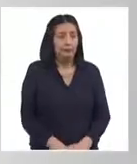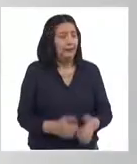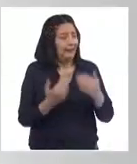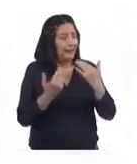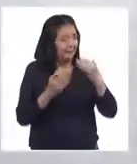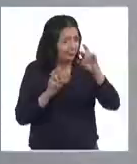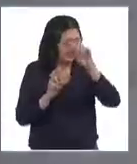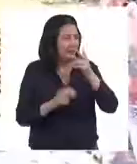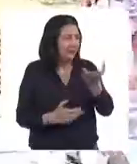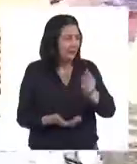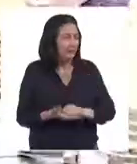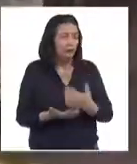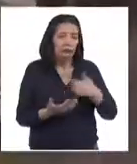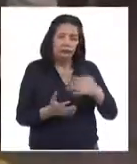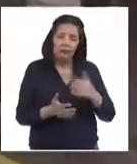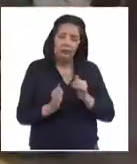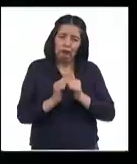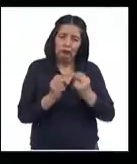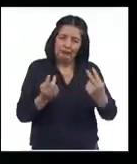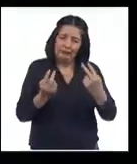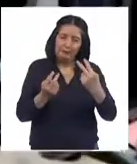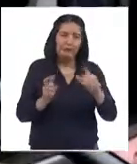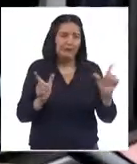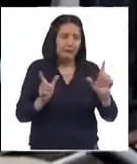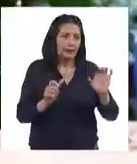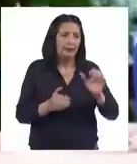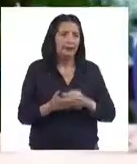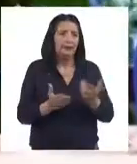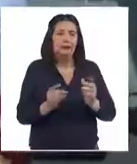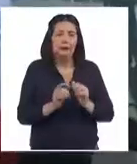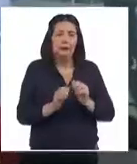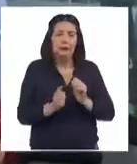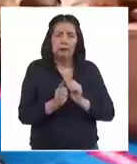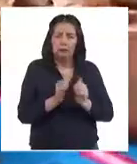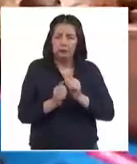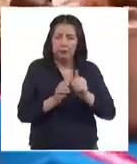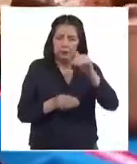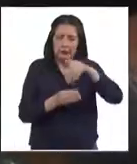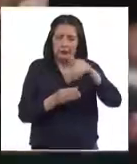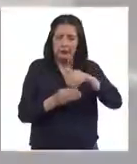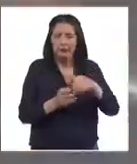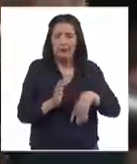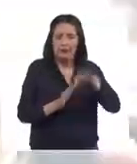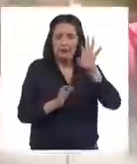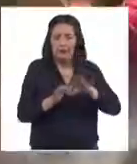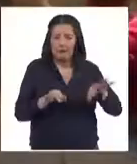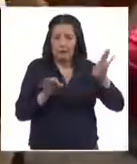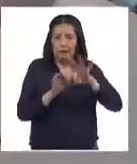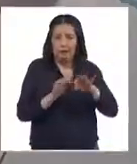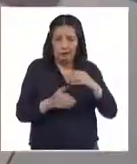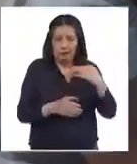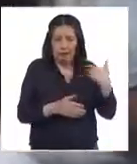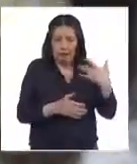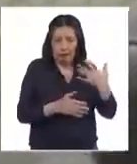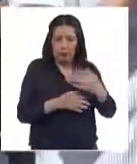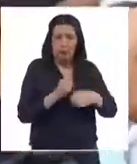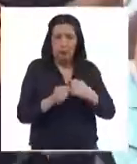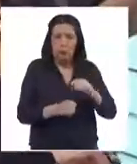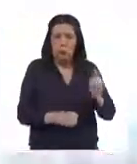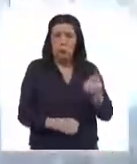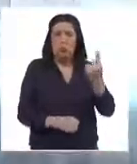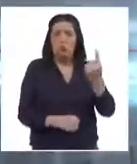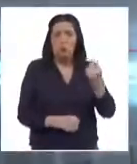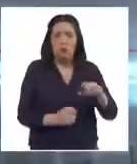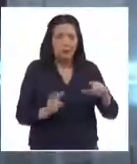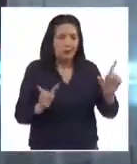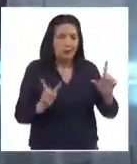Gracias, Perú, por seguir junto a Latina, la jornada electoral más importante de los últimos años. El único canal que transmitió por más